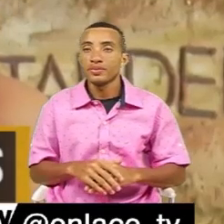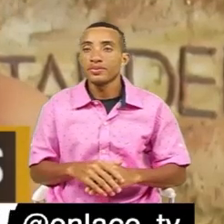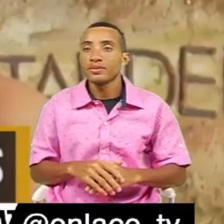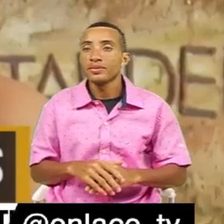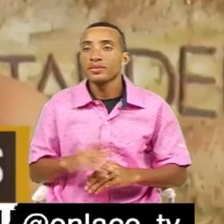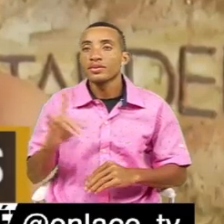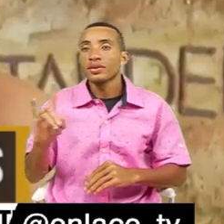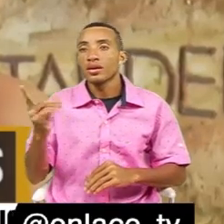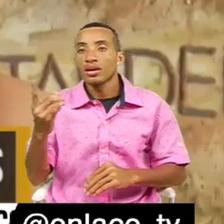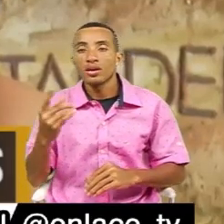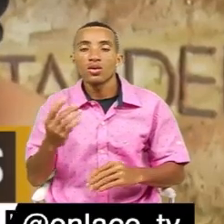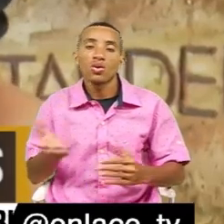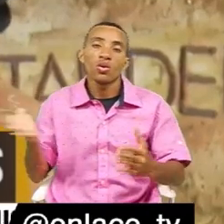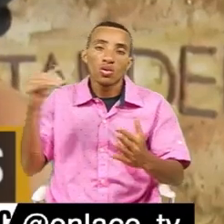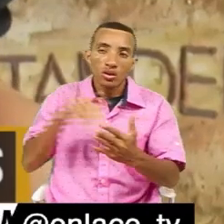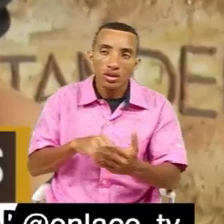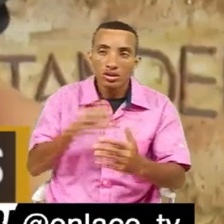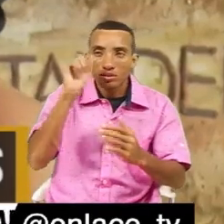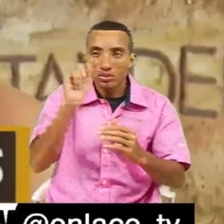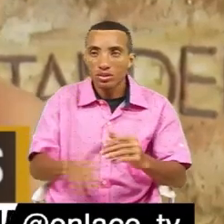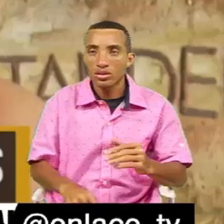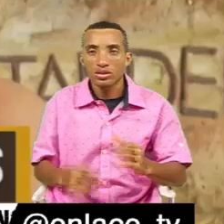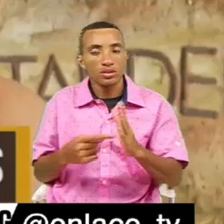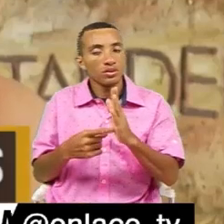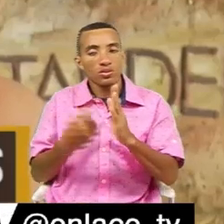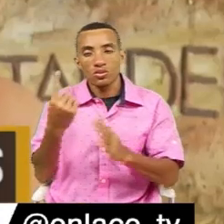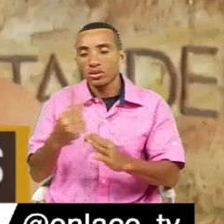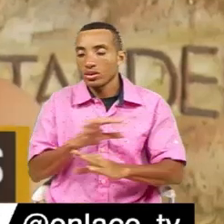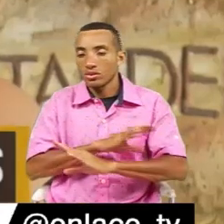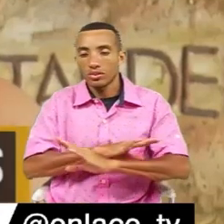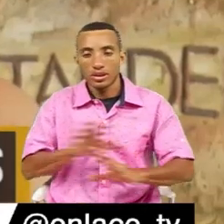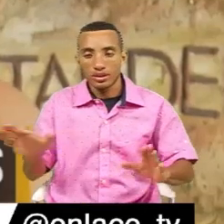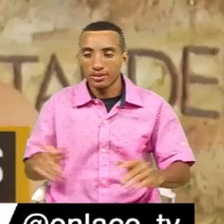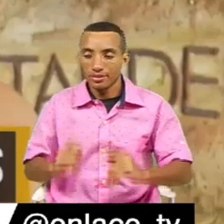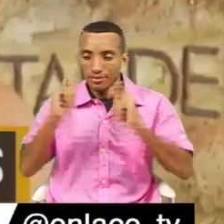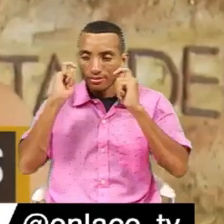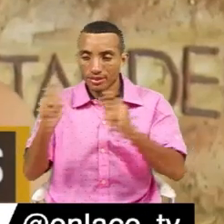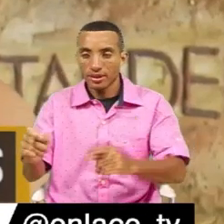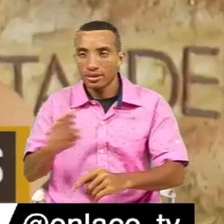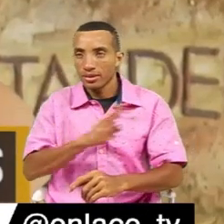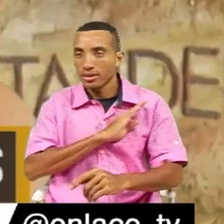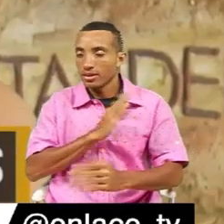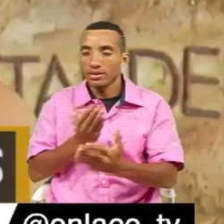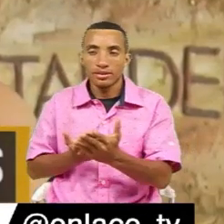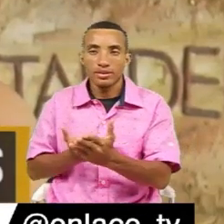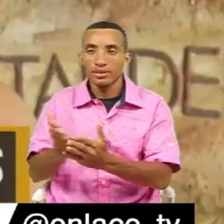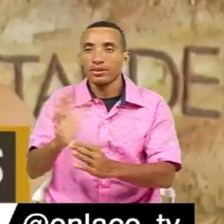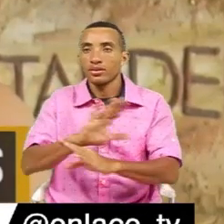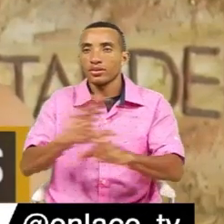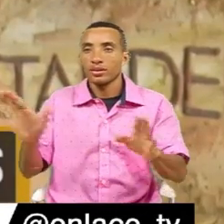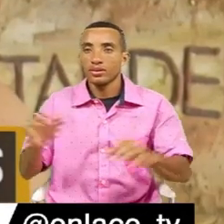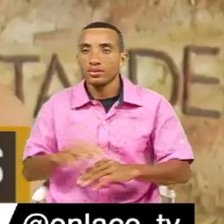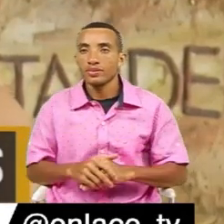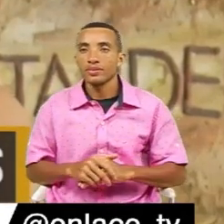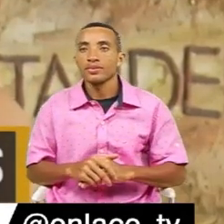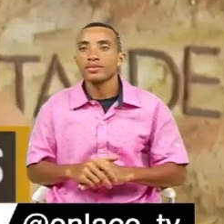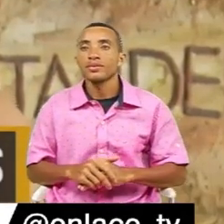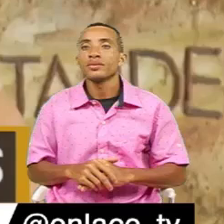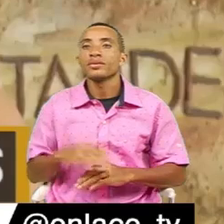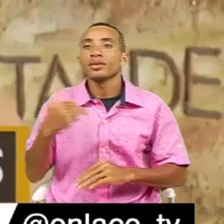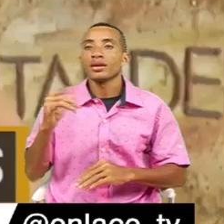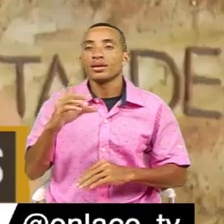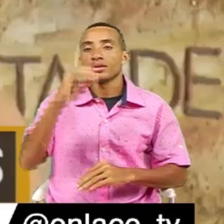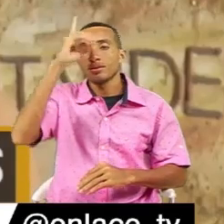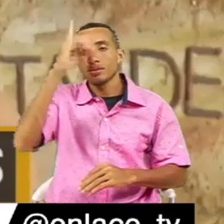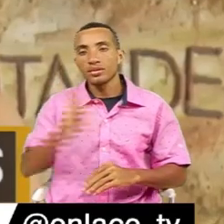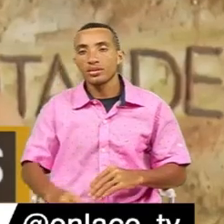de apelación? Es de única instancia, sí señor, es de única instancia, entonces esperando en Dios que pues ya esa es la decisión que